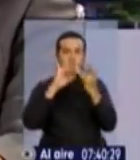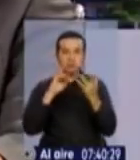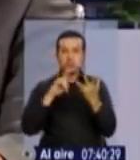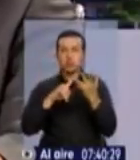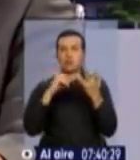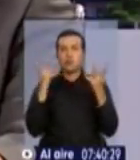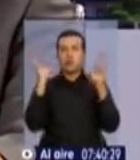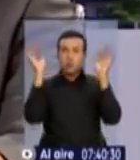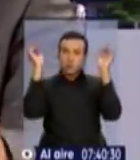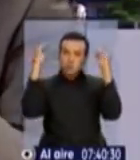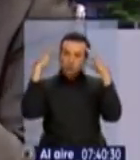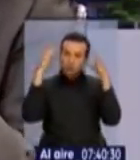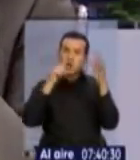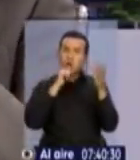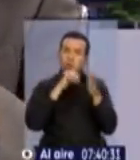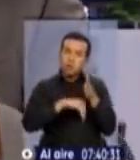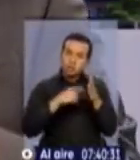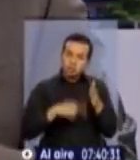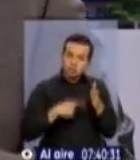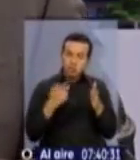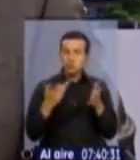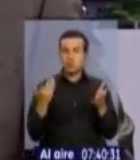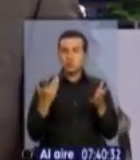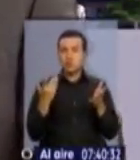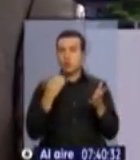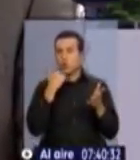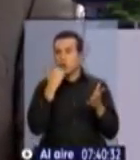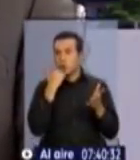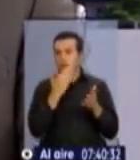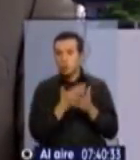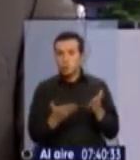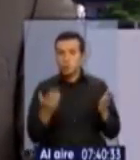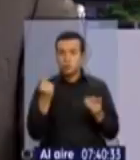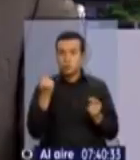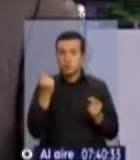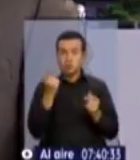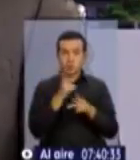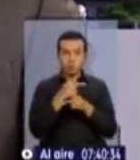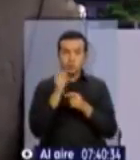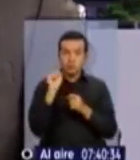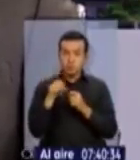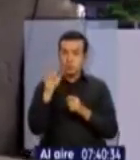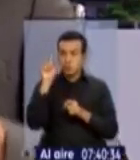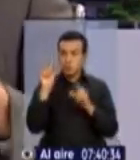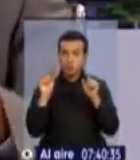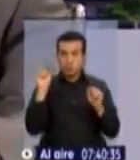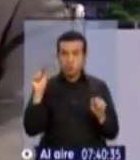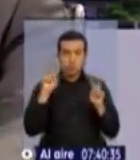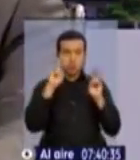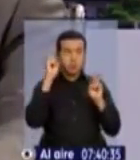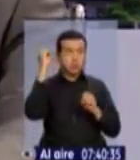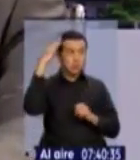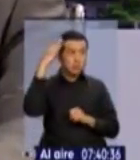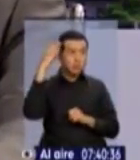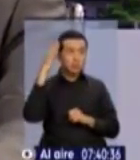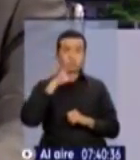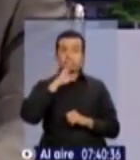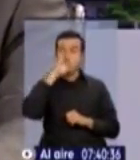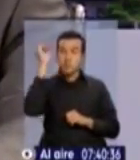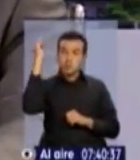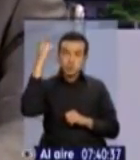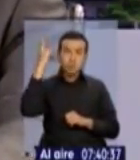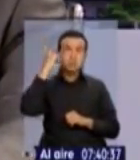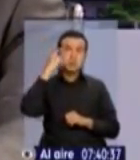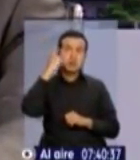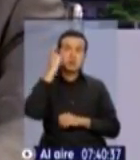permiten que haya reducción de alguna otra manera en ciertos costos de la producción en los temas de la tarifa eléctrica por ejemplo siempre en su momento se pensaron que